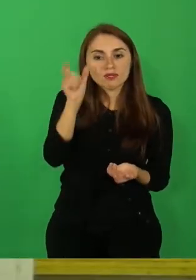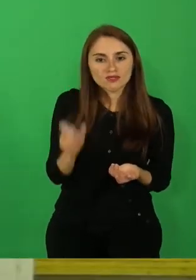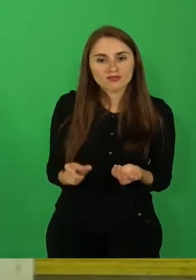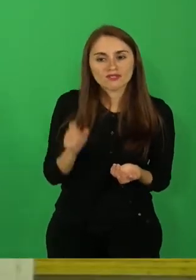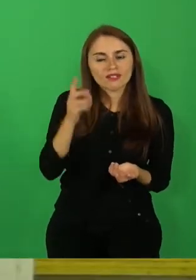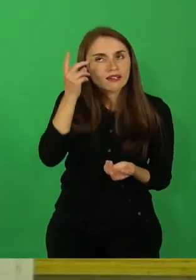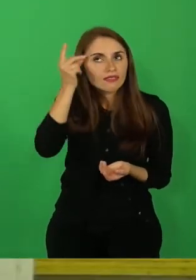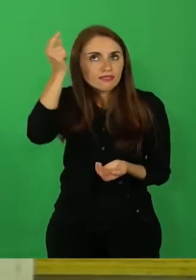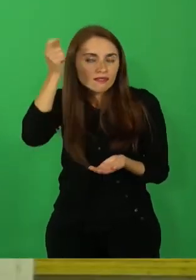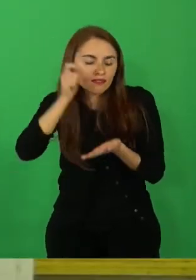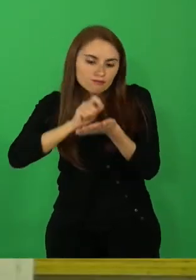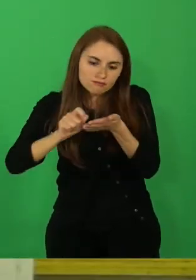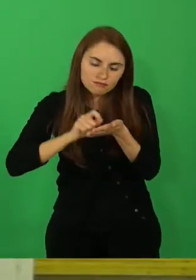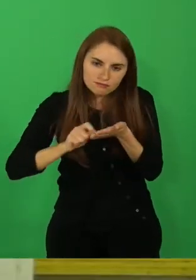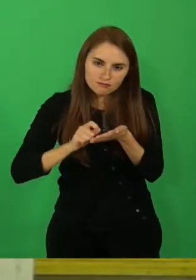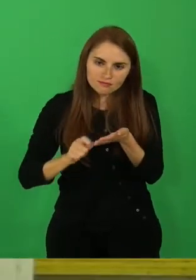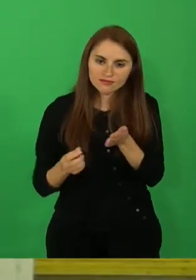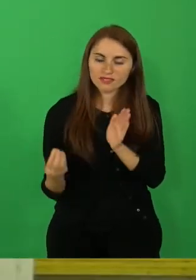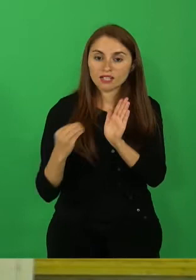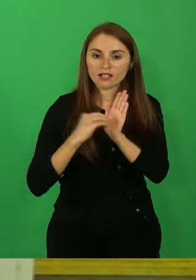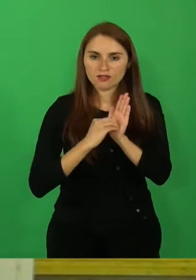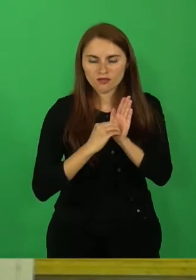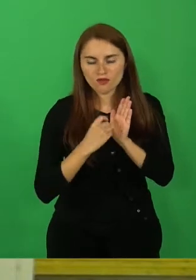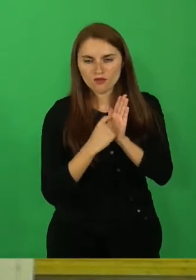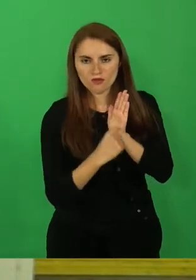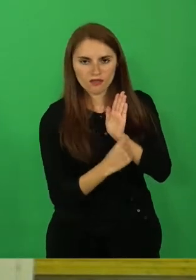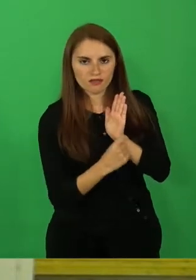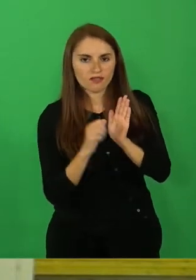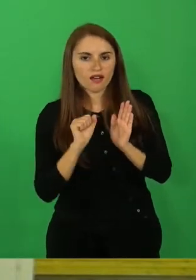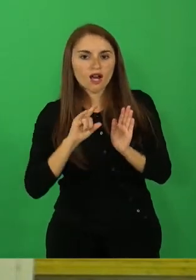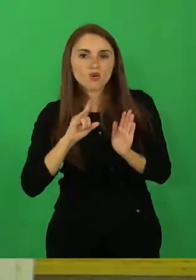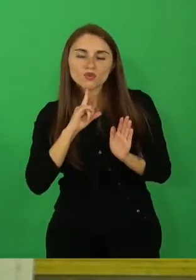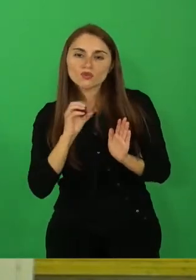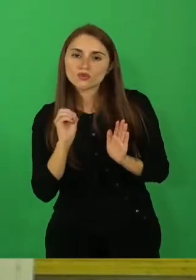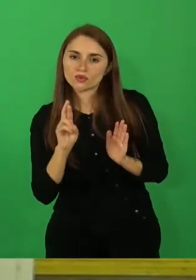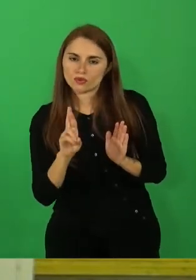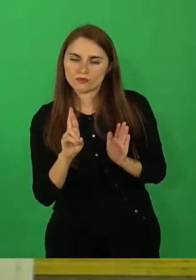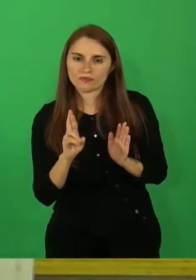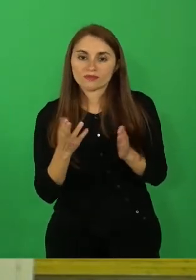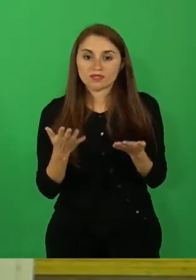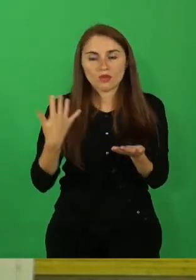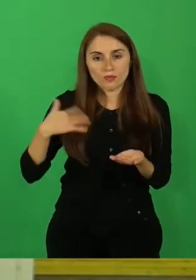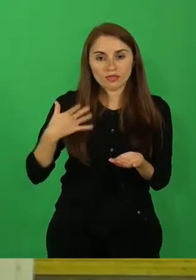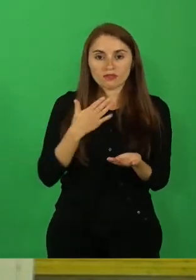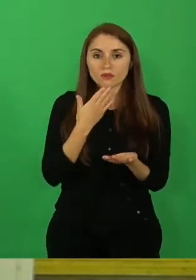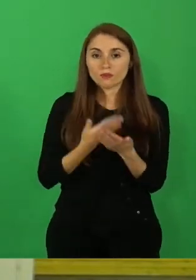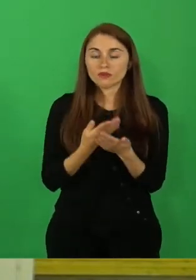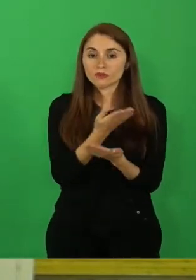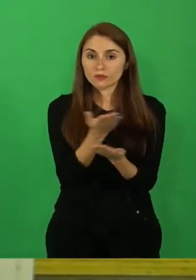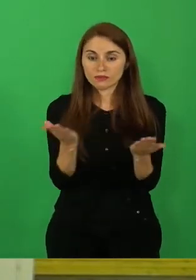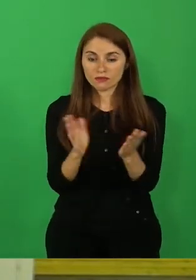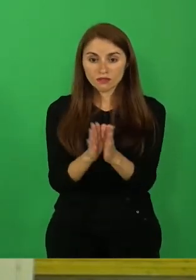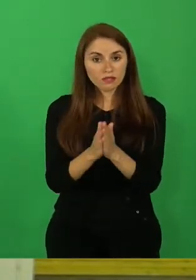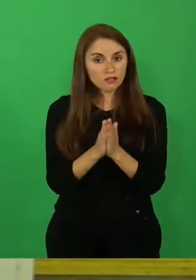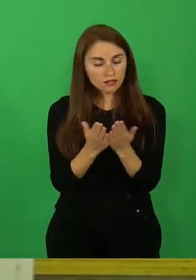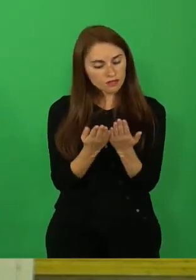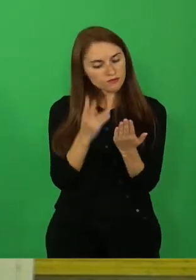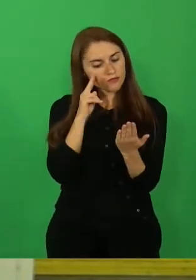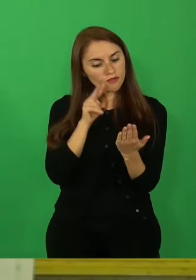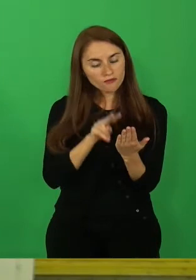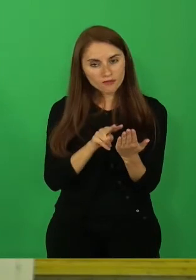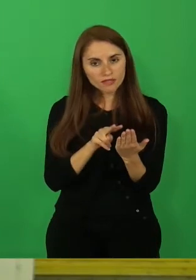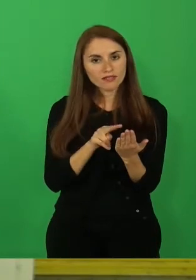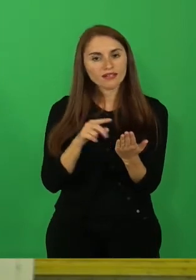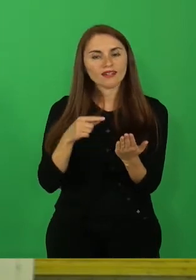siempre va a aparecer en la portada del libro. Por eso es importante cuando ustedes le dan algún libro en el colegio, siempre le dan a conocer, ¿cierto?,